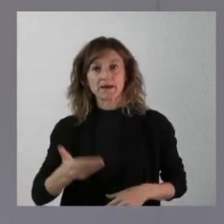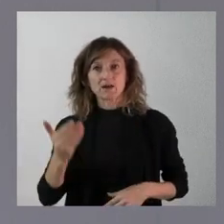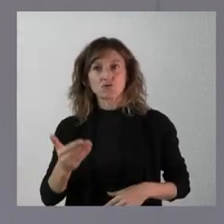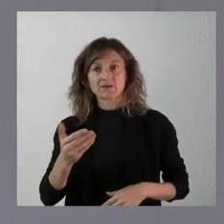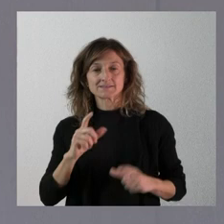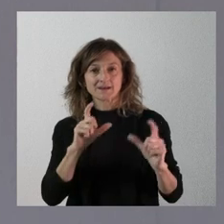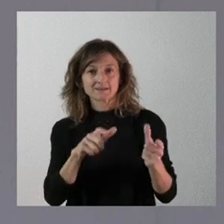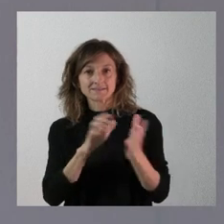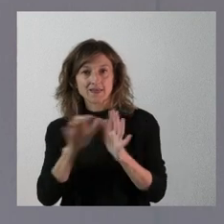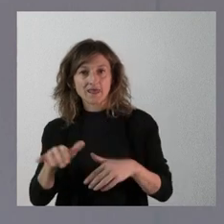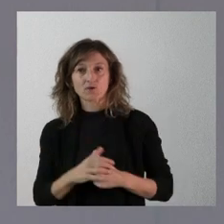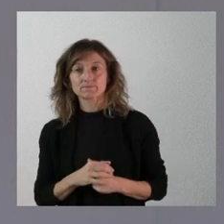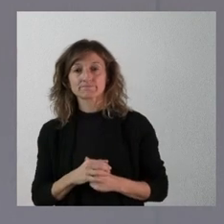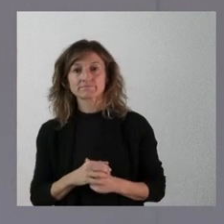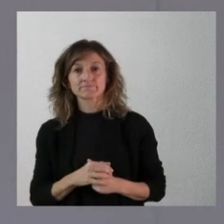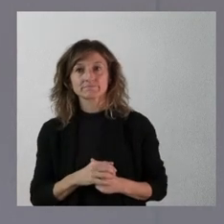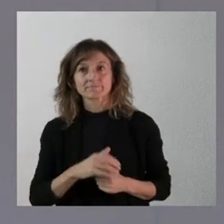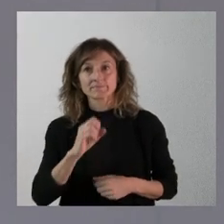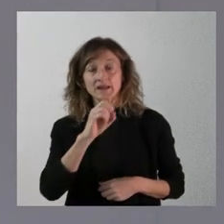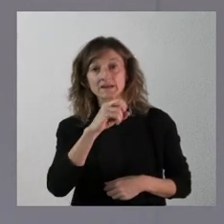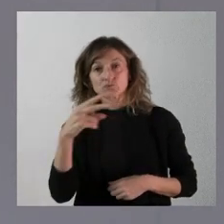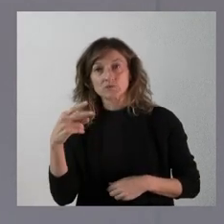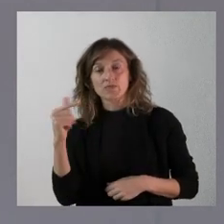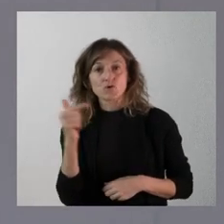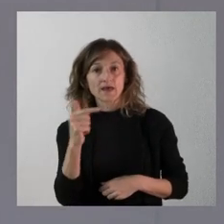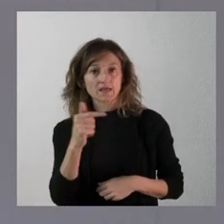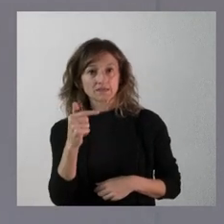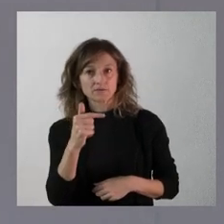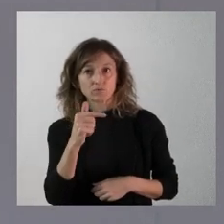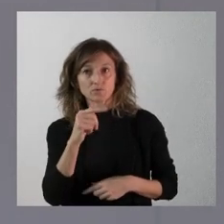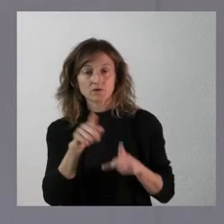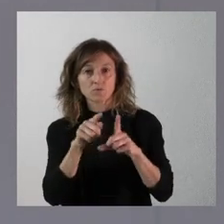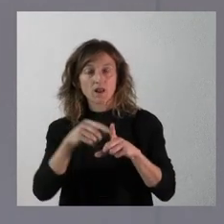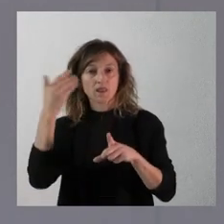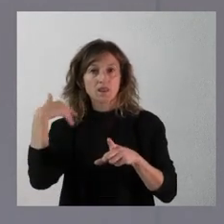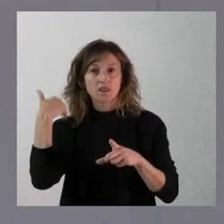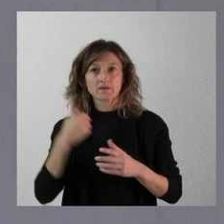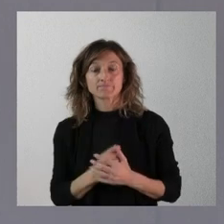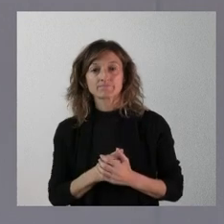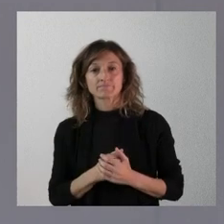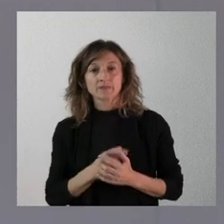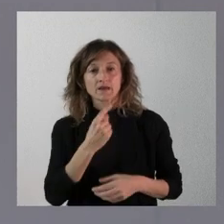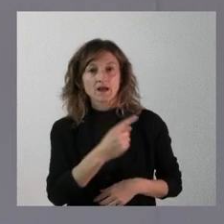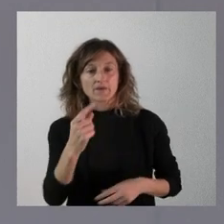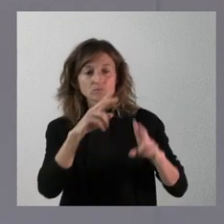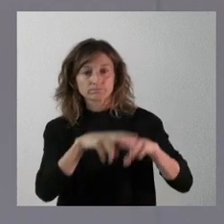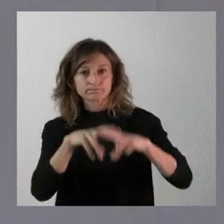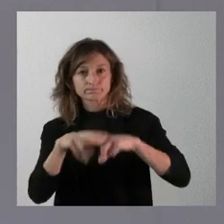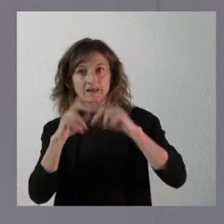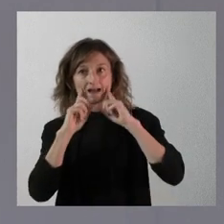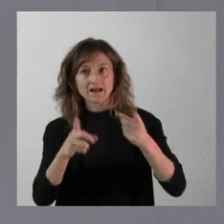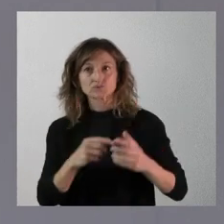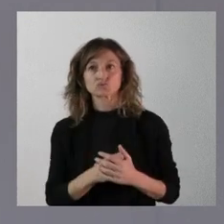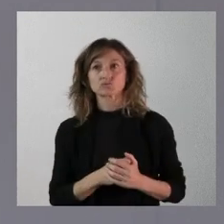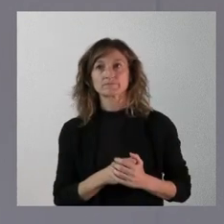nuestra comunidad Autónoma y el resultado de esta declaración sería negativa como ha ocurrido en otras ocasiones y hay que cada uno de los casos la